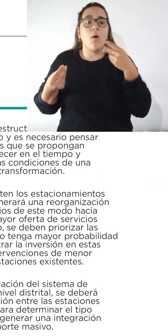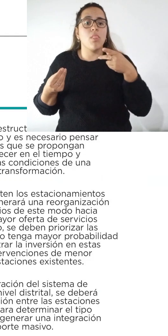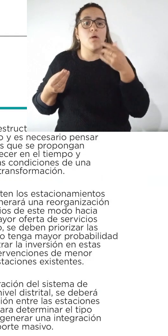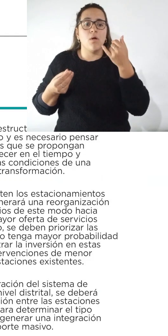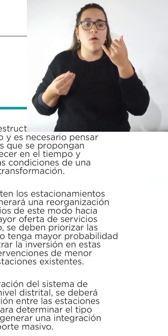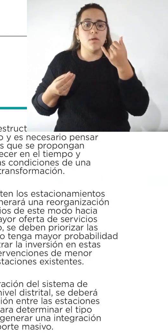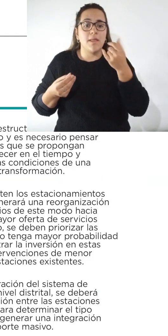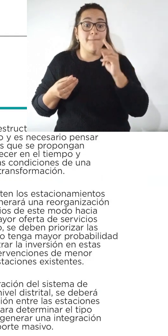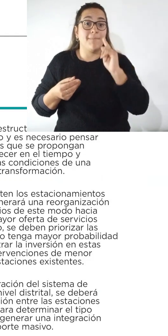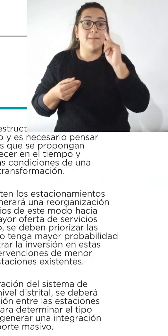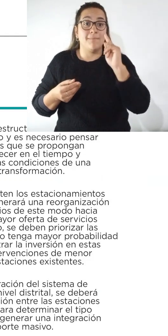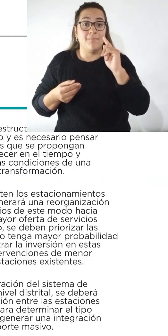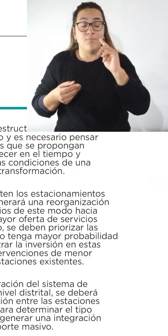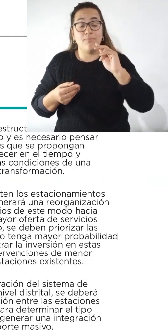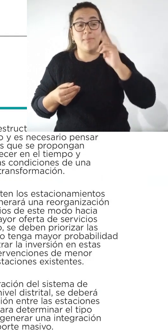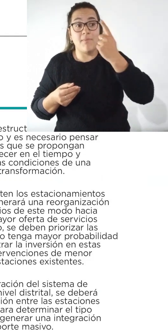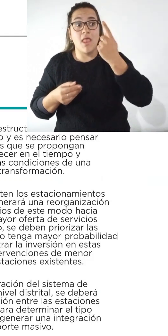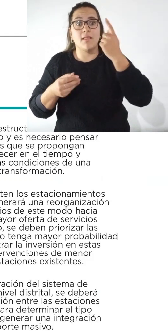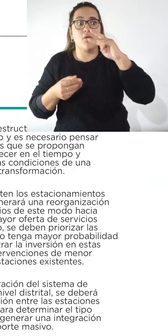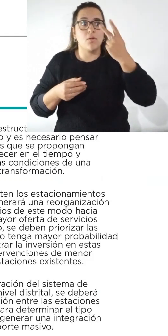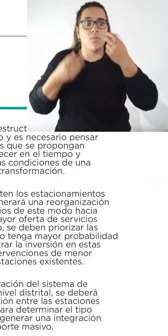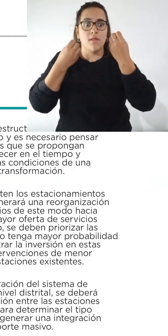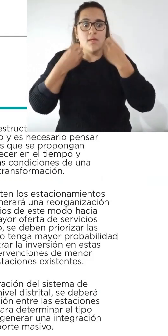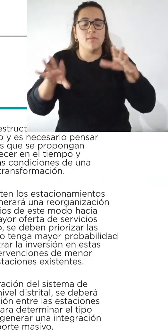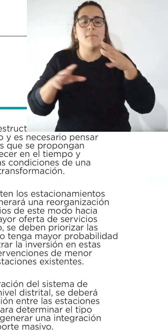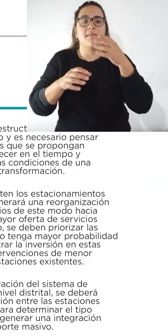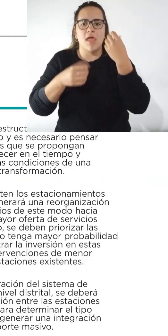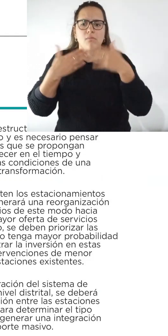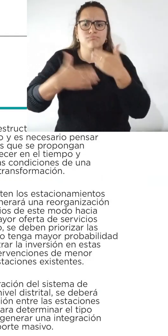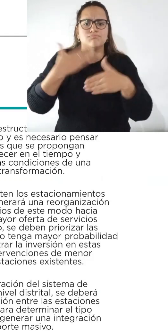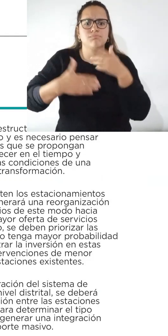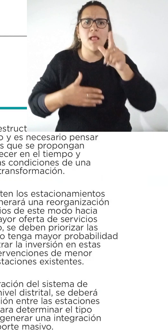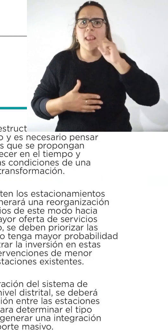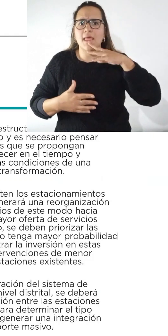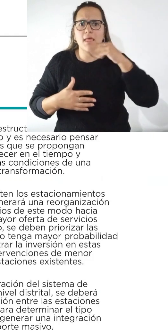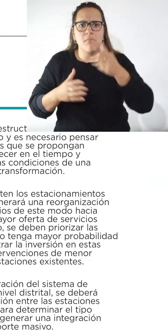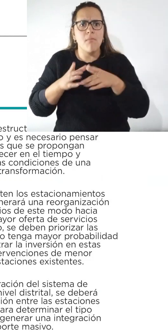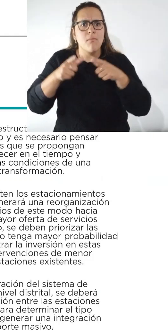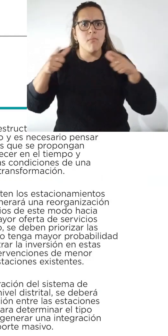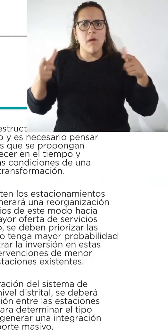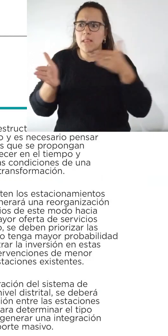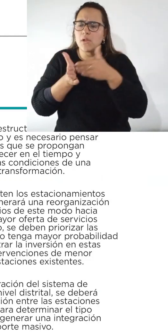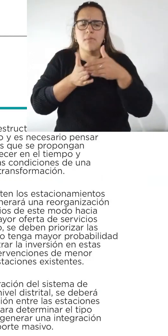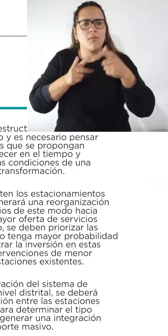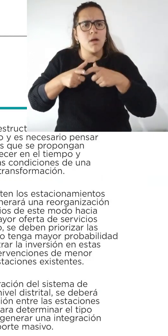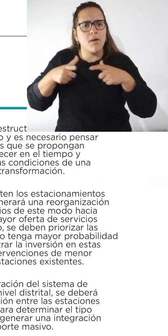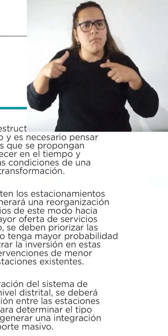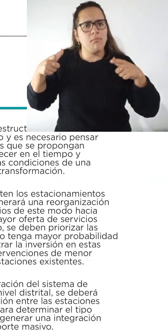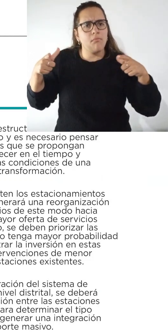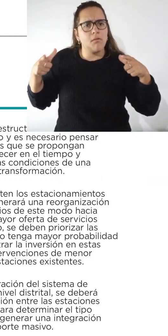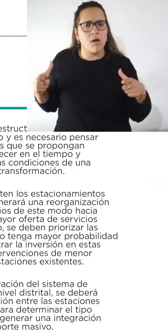cuanto se implementaron los primeros dos sistemas y posteriormente Lima empezó a ofrecer